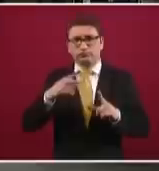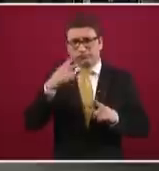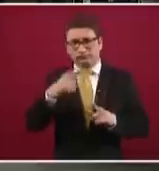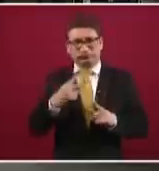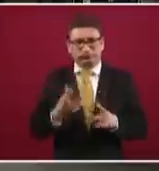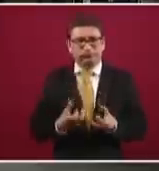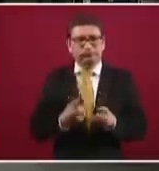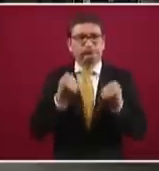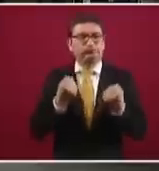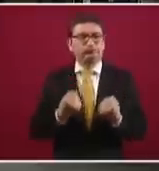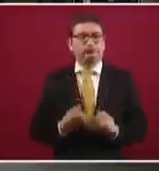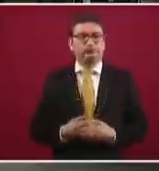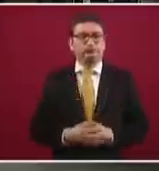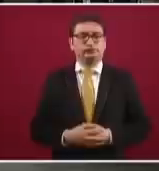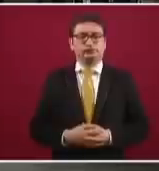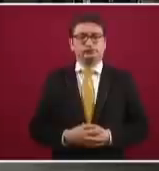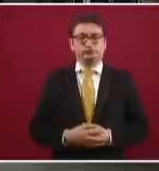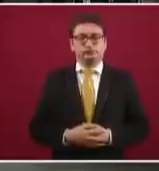Bueno, no,